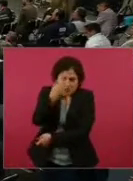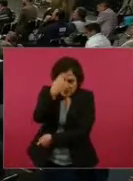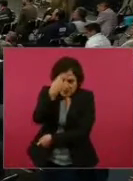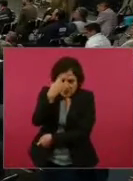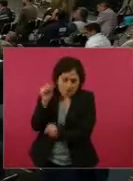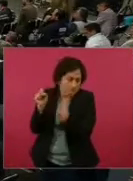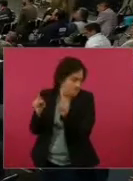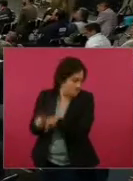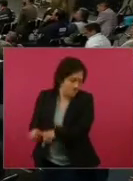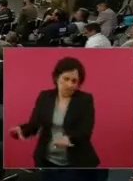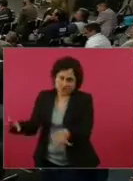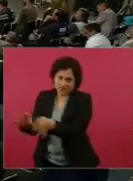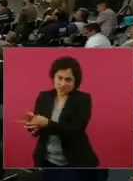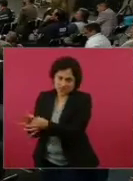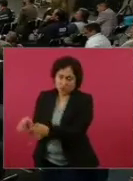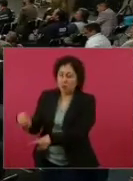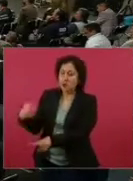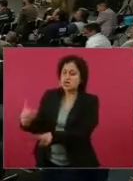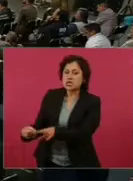al PAN.